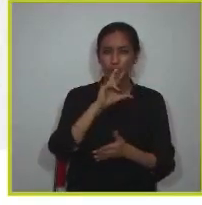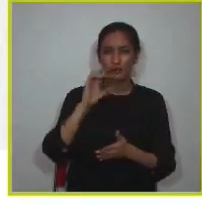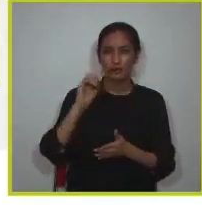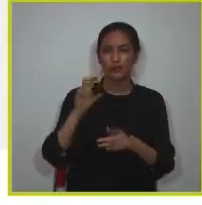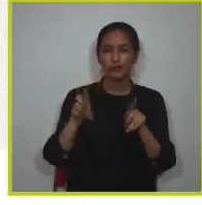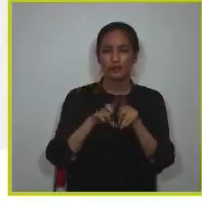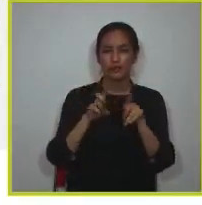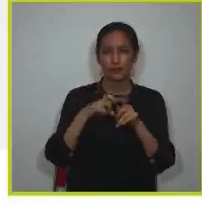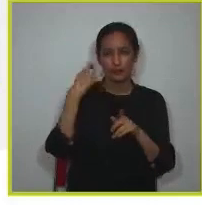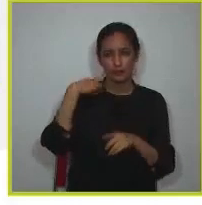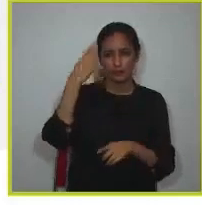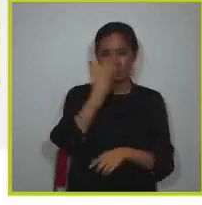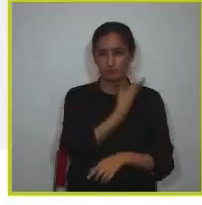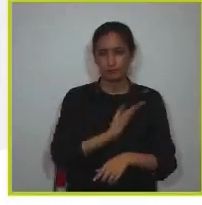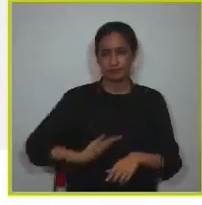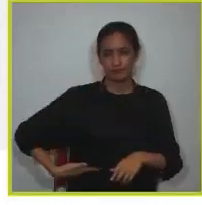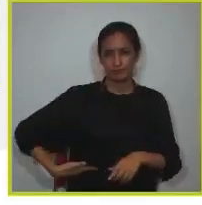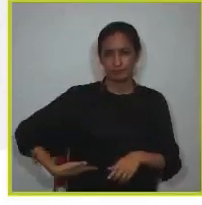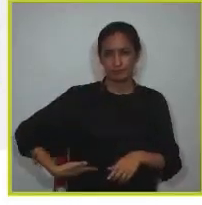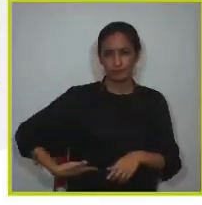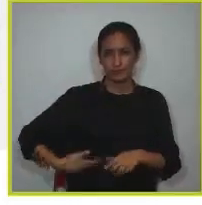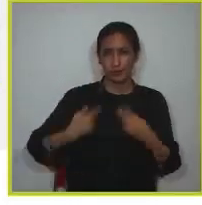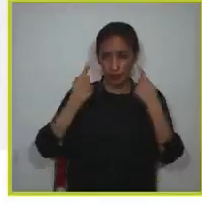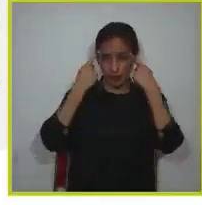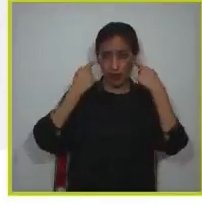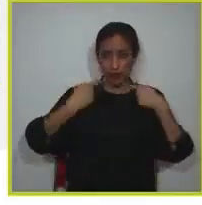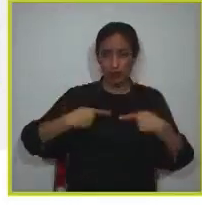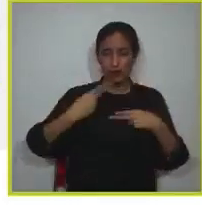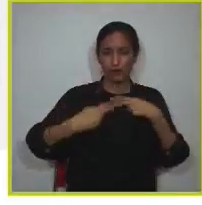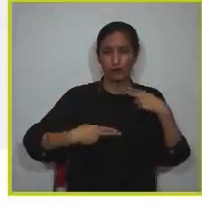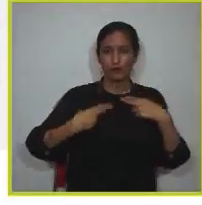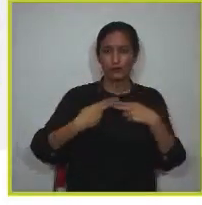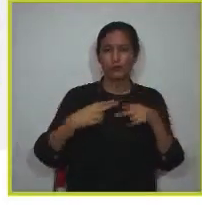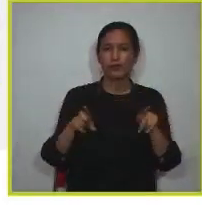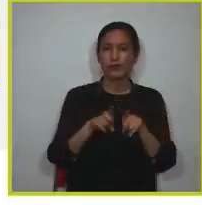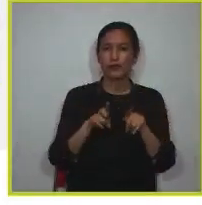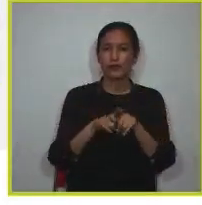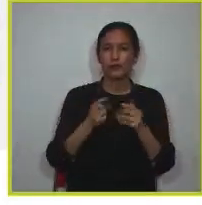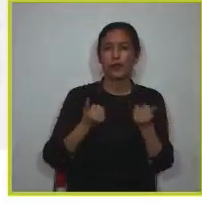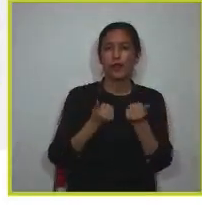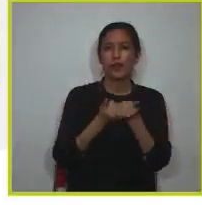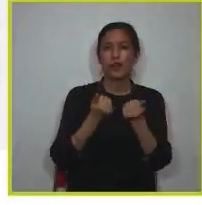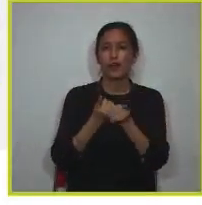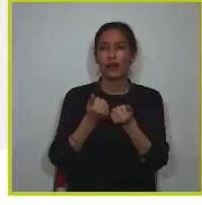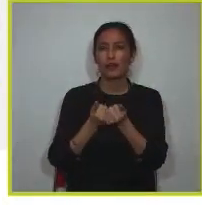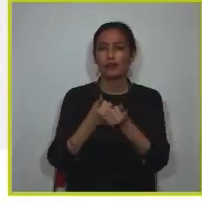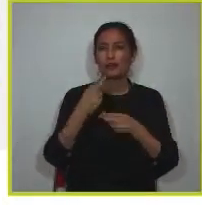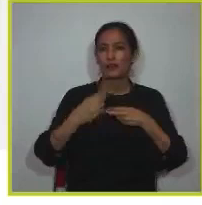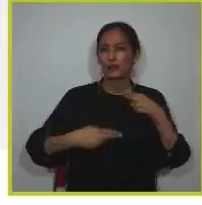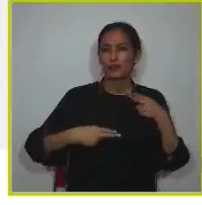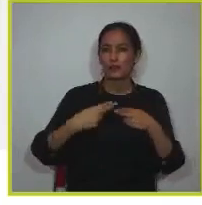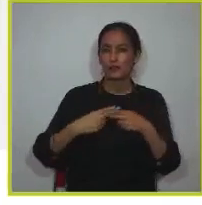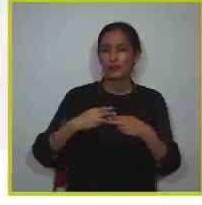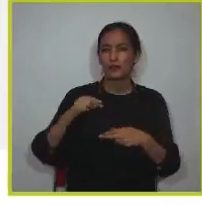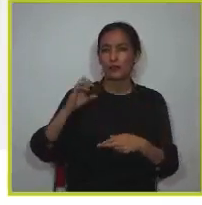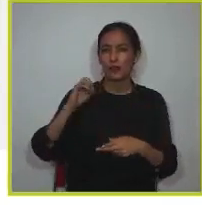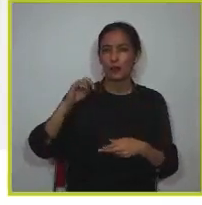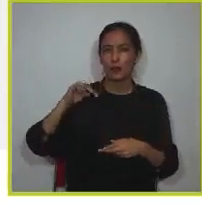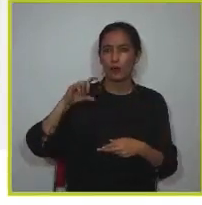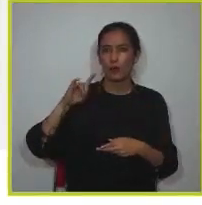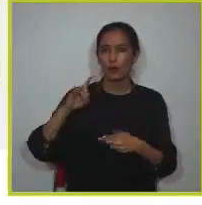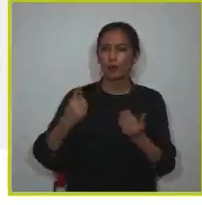las políticas del estado de estado del acuerdo nacional y el marco de cooperación de las Naciones Unidas para el desarrollo